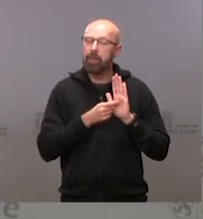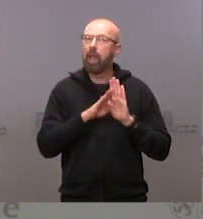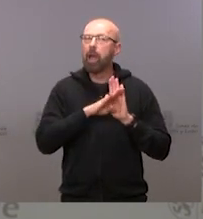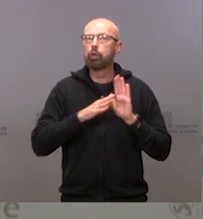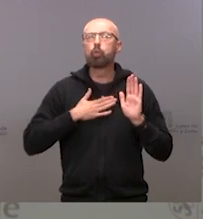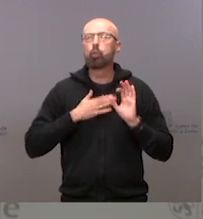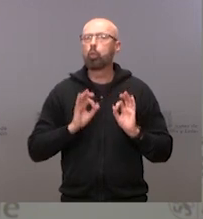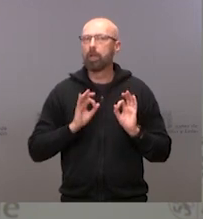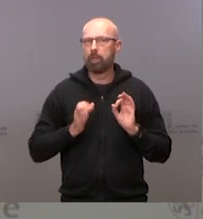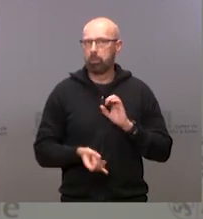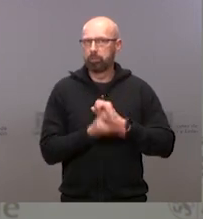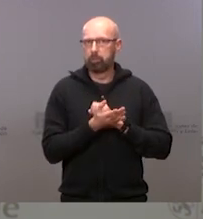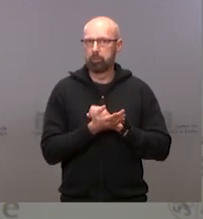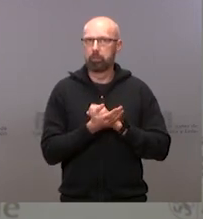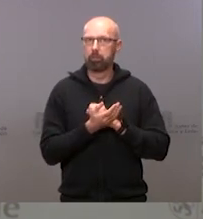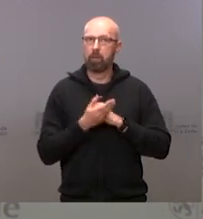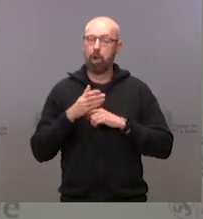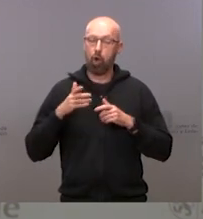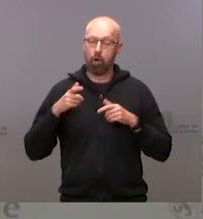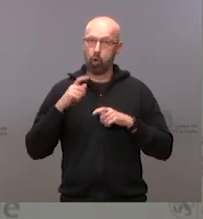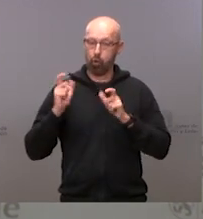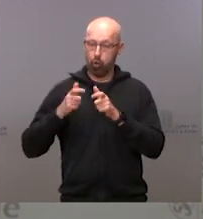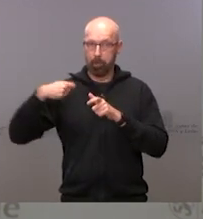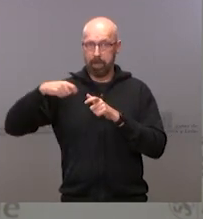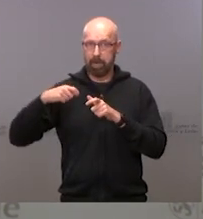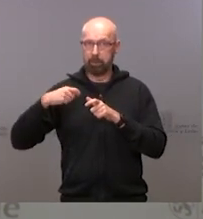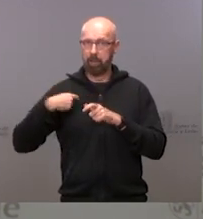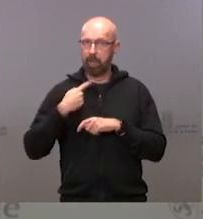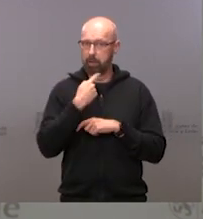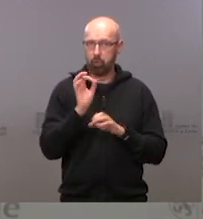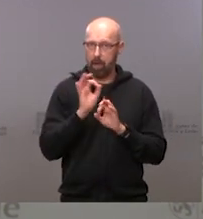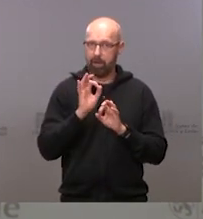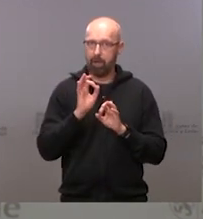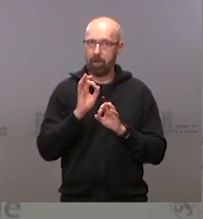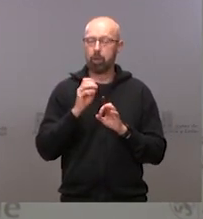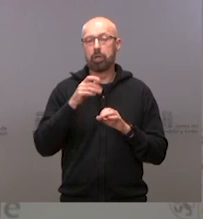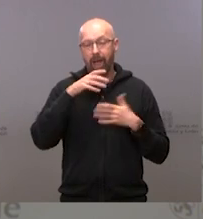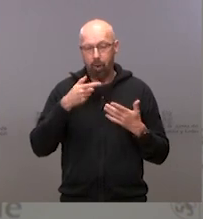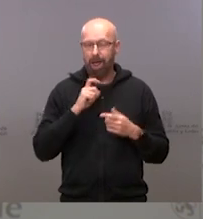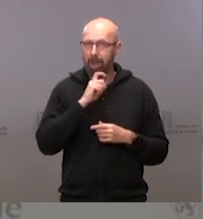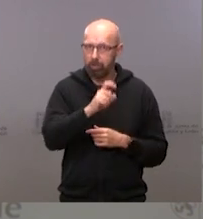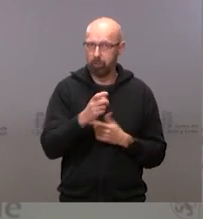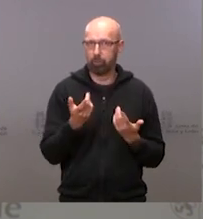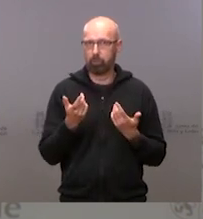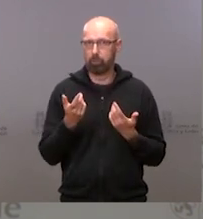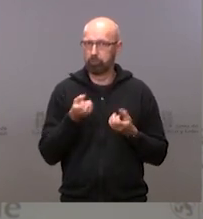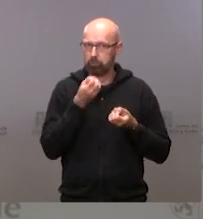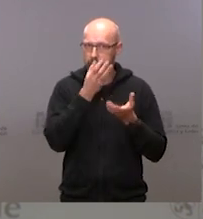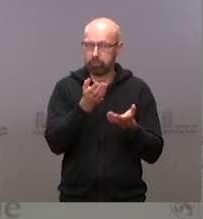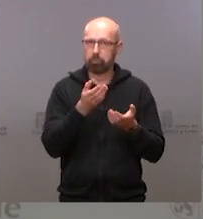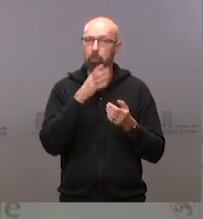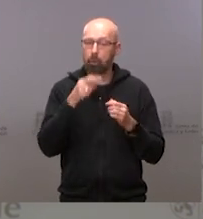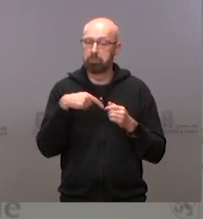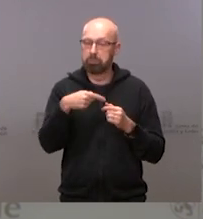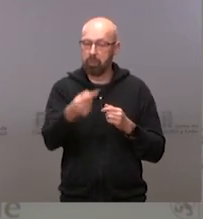que lo hayamos dicho en la conferencia de presidentes es que lo estoy anunciando en los próximos días lo vamos a poner en